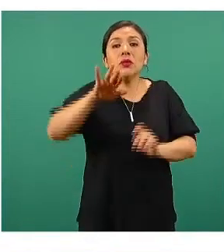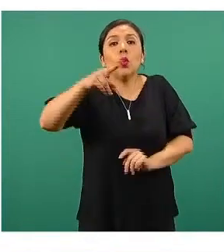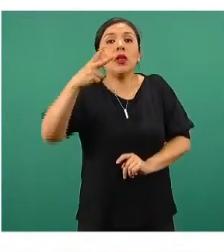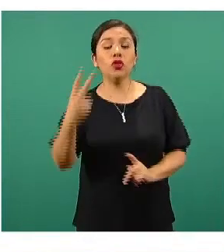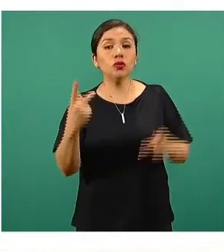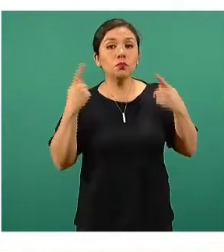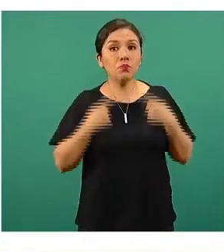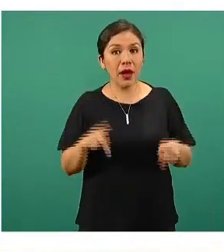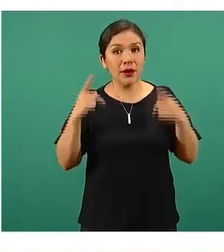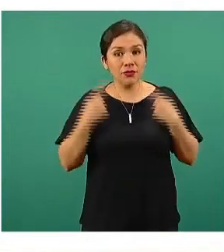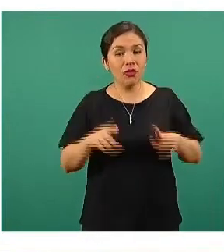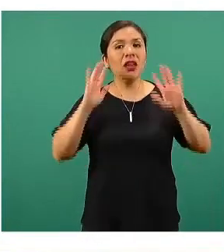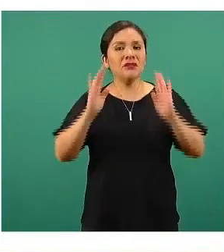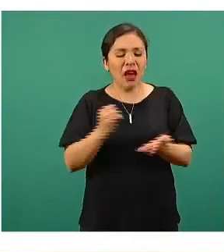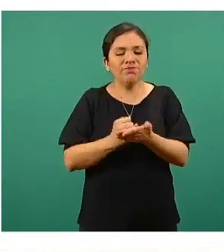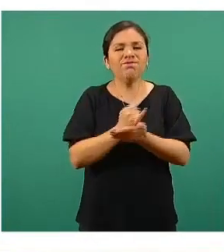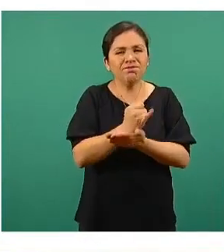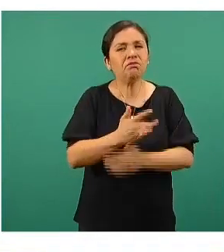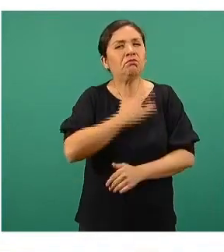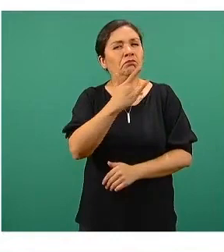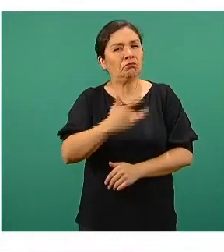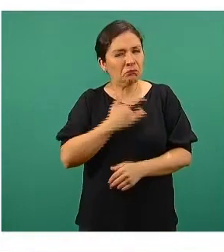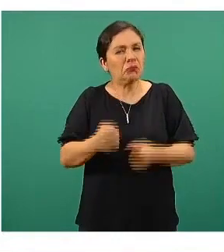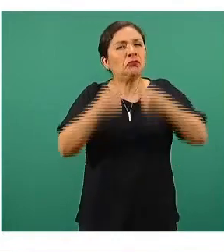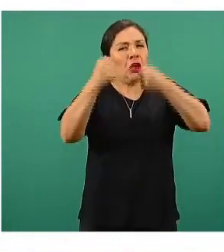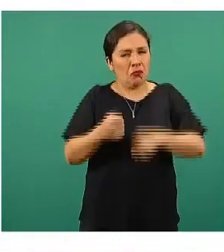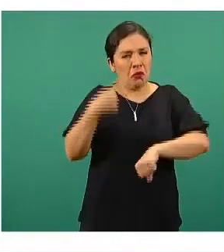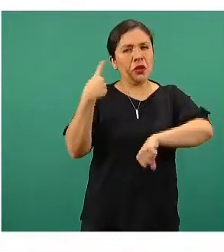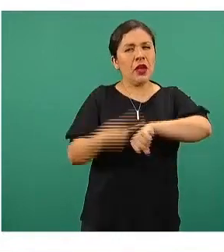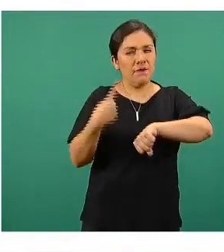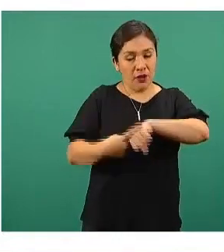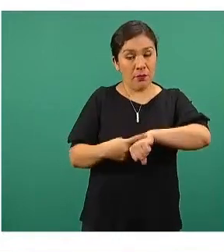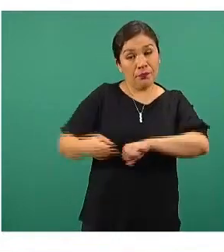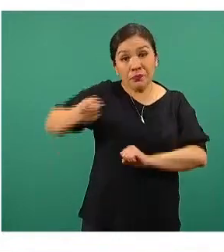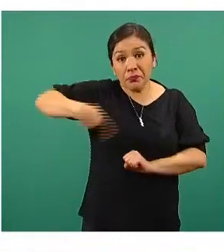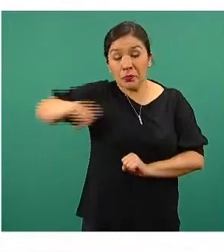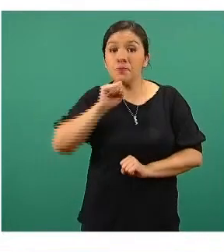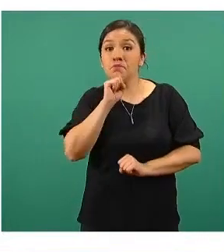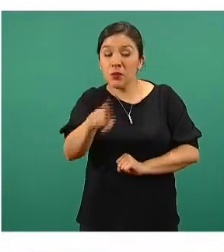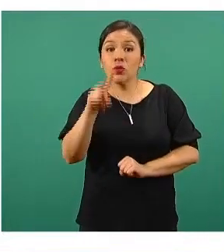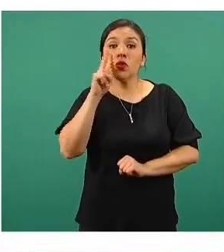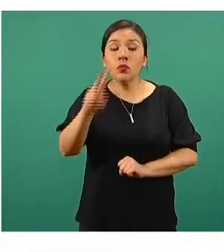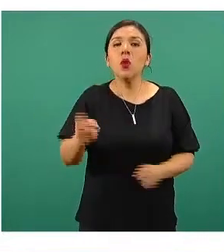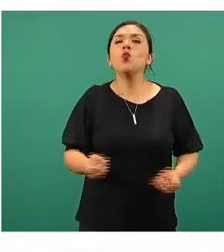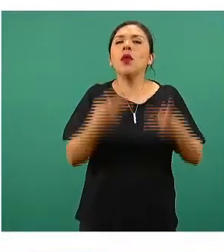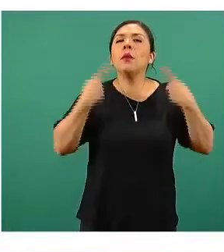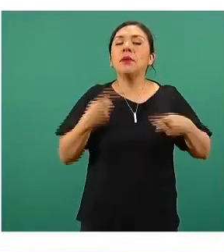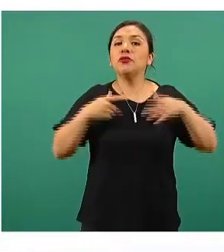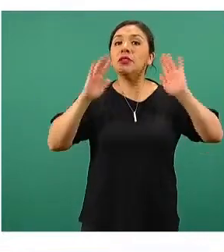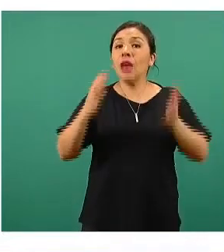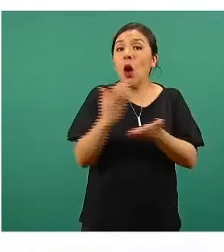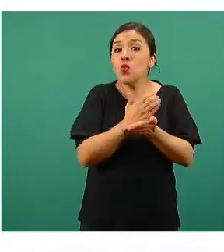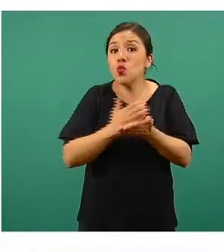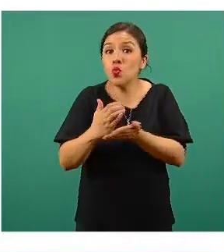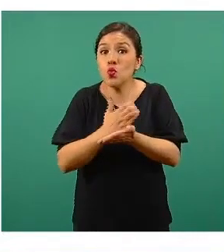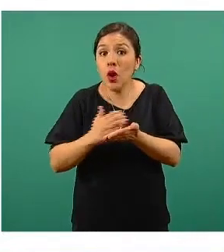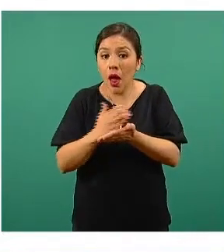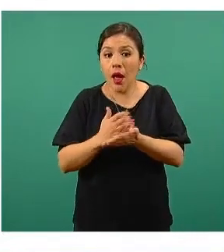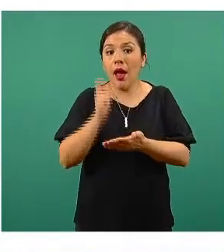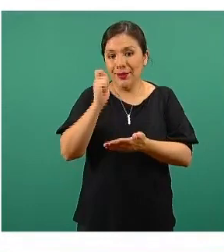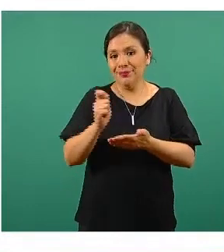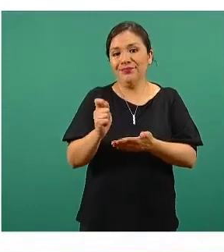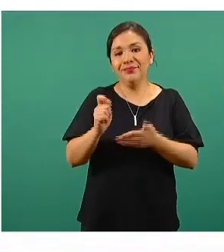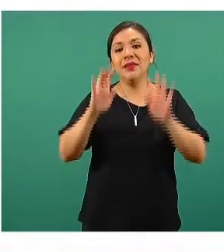2.572.052 casos estimados. De ellos también podemos ver, hablando de las personas recuperadas, es decir,